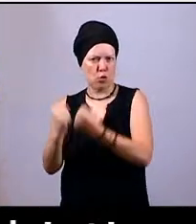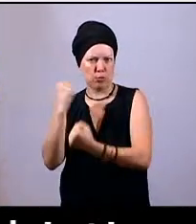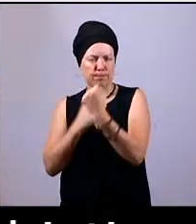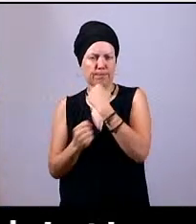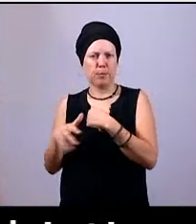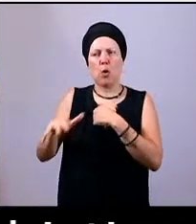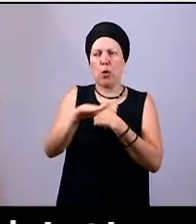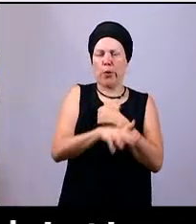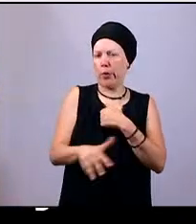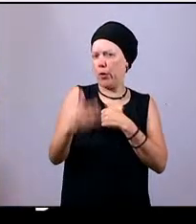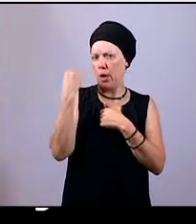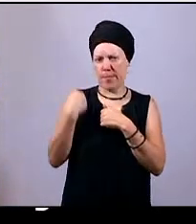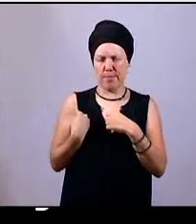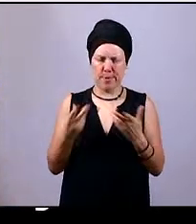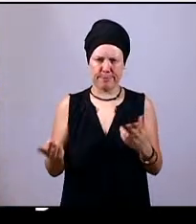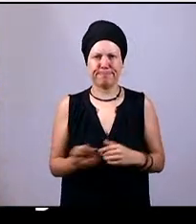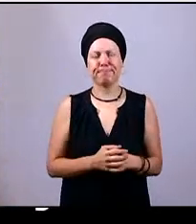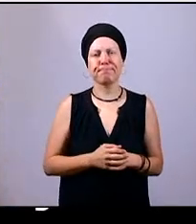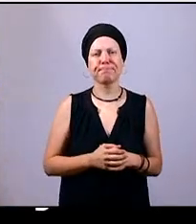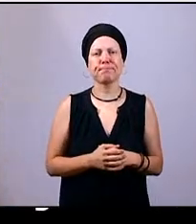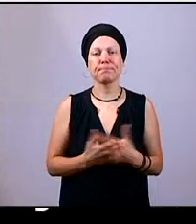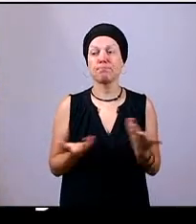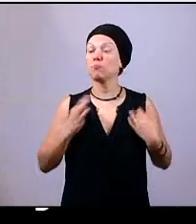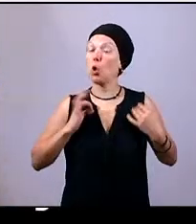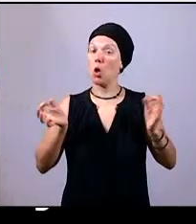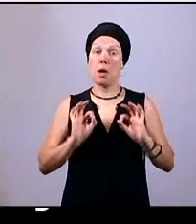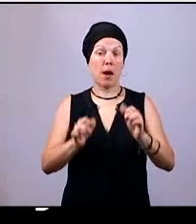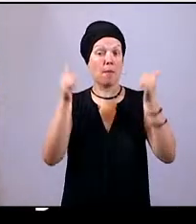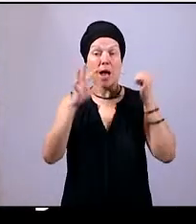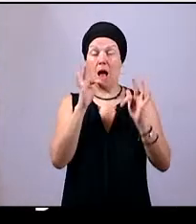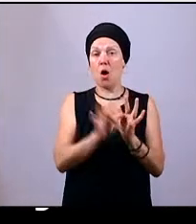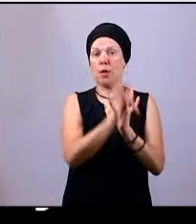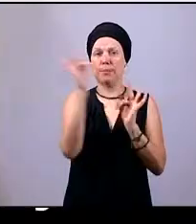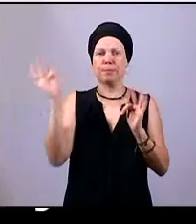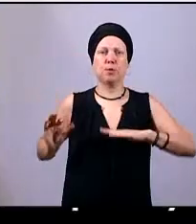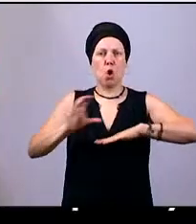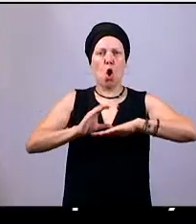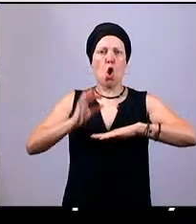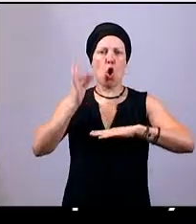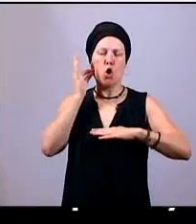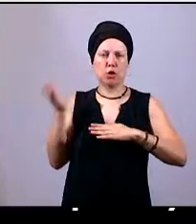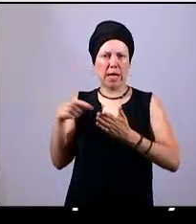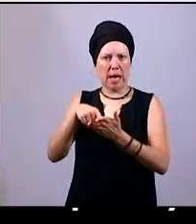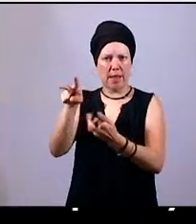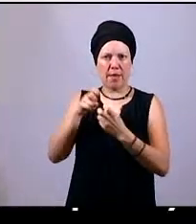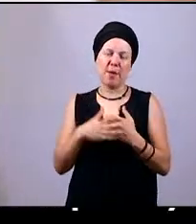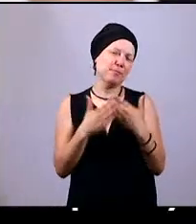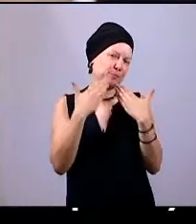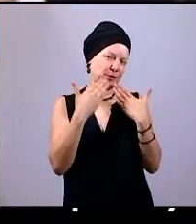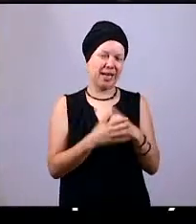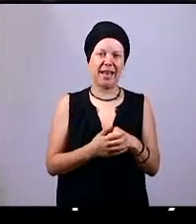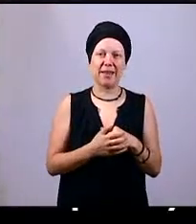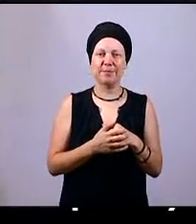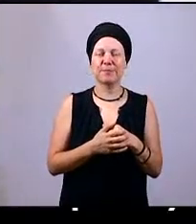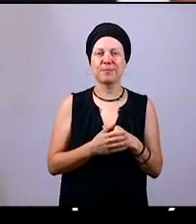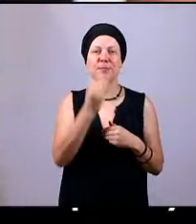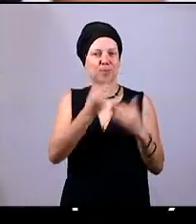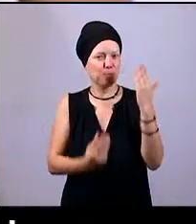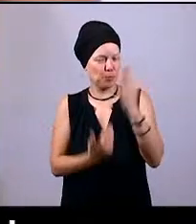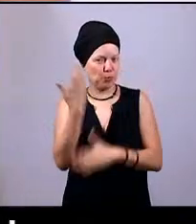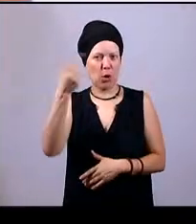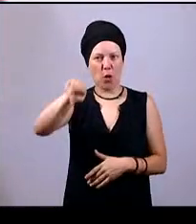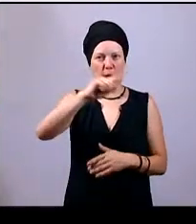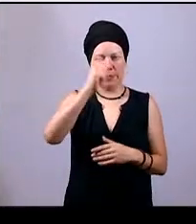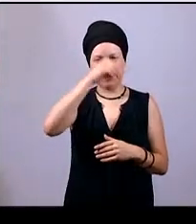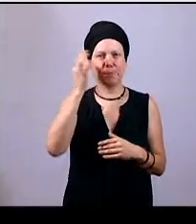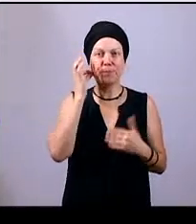su zona de influencia. Es todo por mi parte. Tiene la palabra la consejera de Hacienda. Muchas gracias, consejera. Muy buenos días a todos.